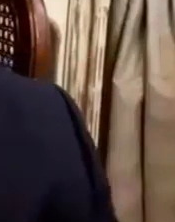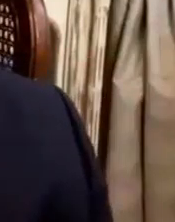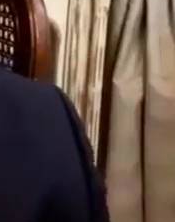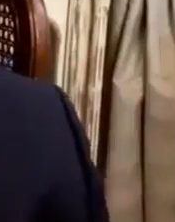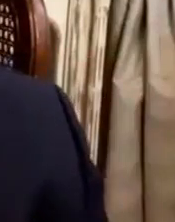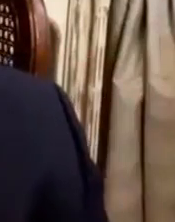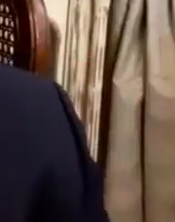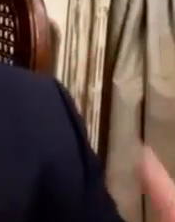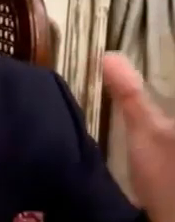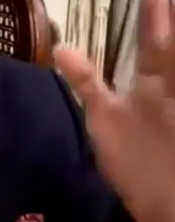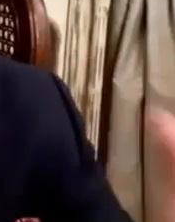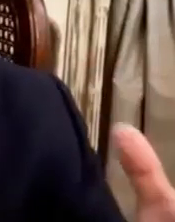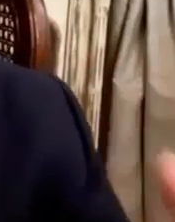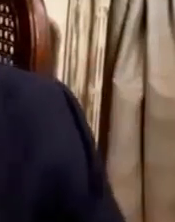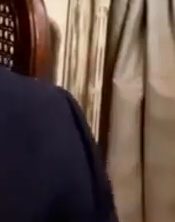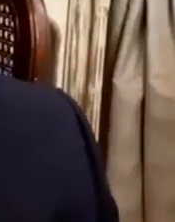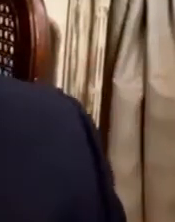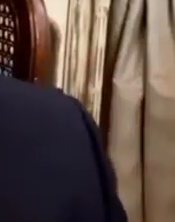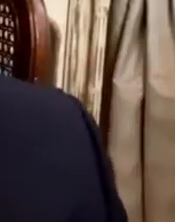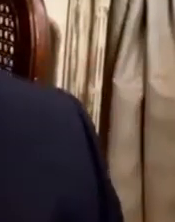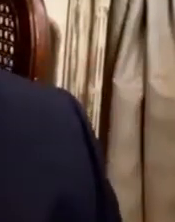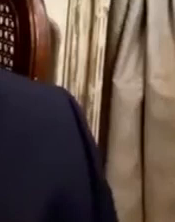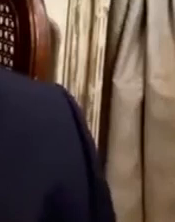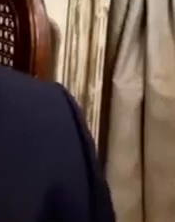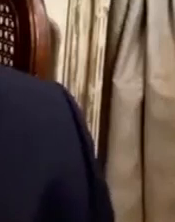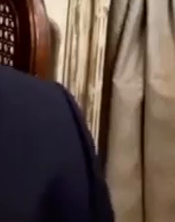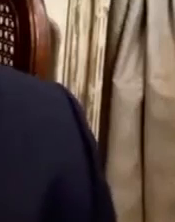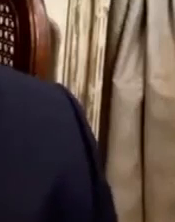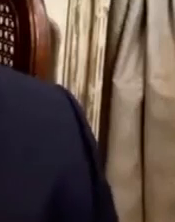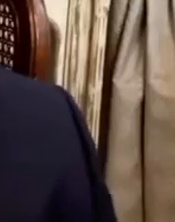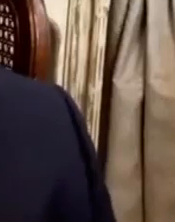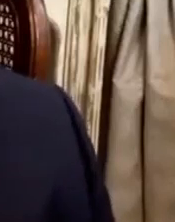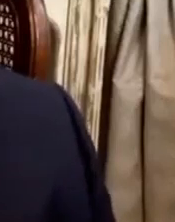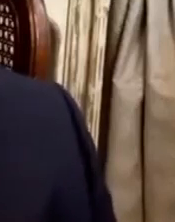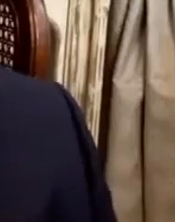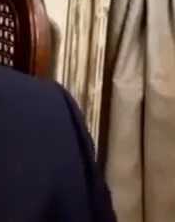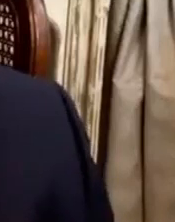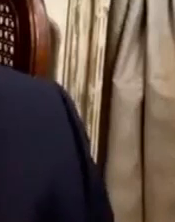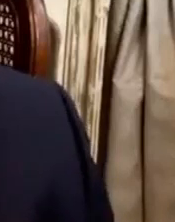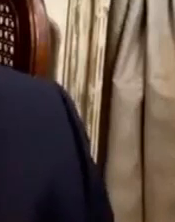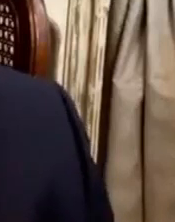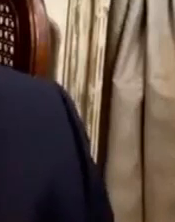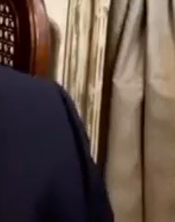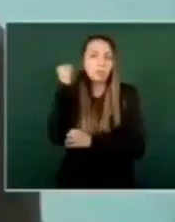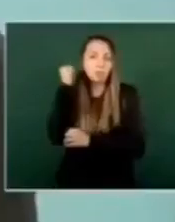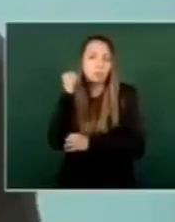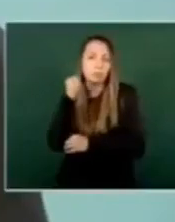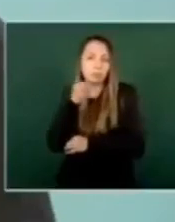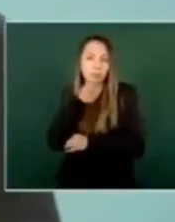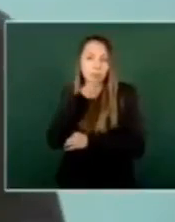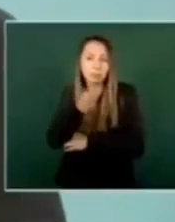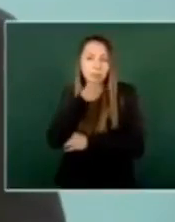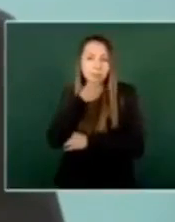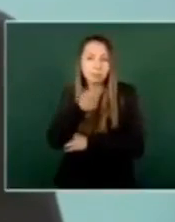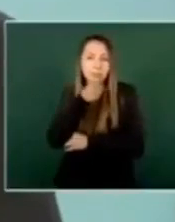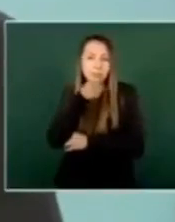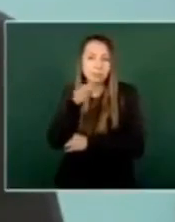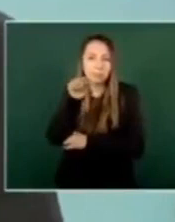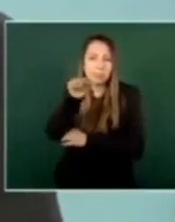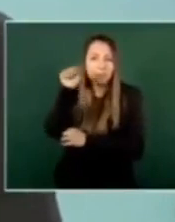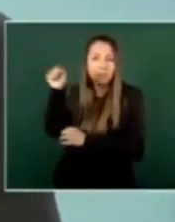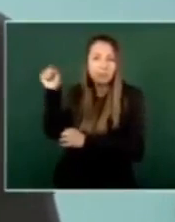solamente es Loret. Vamos a ver y escuchar, si me permiten, compañeros, y ya me da su opinión el querido Jaime Hernández.